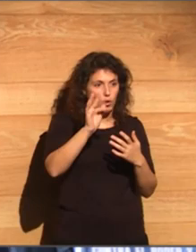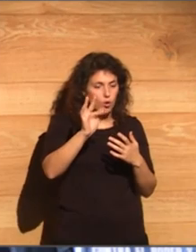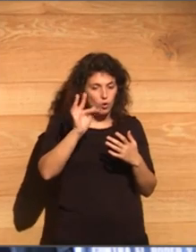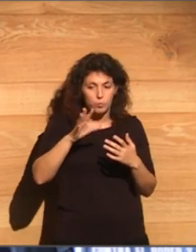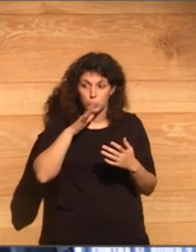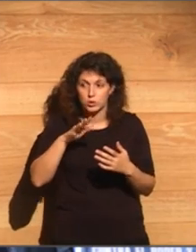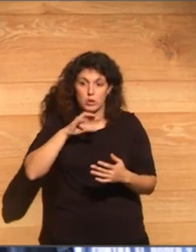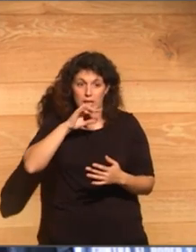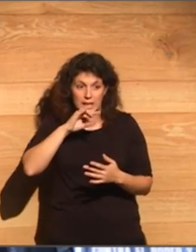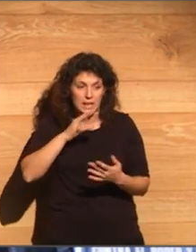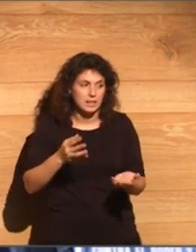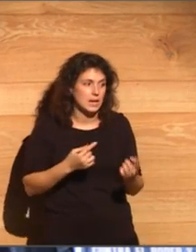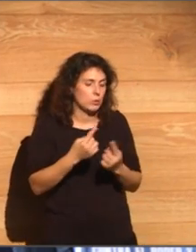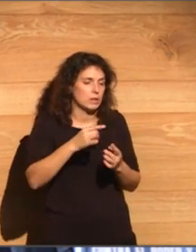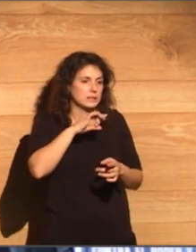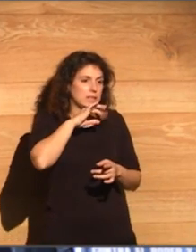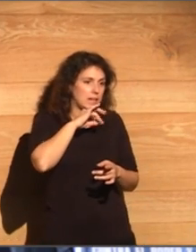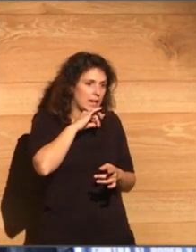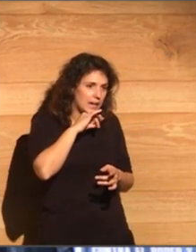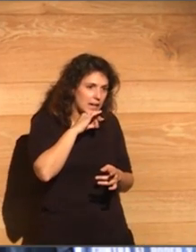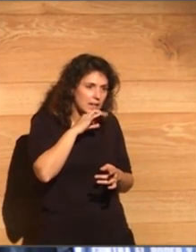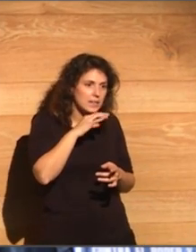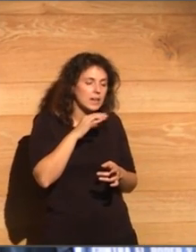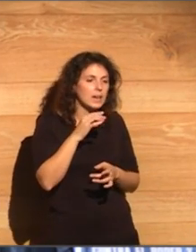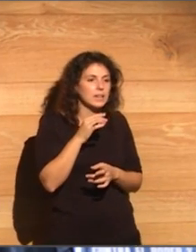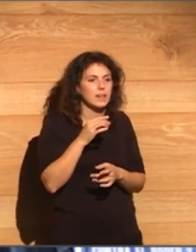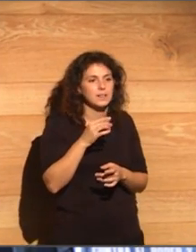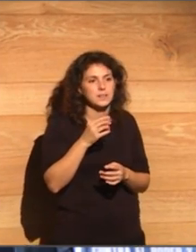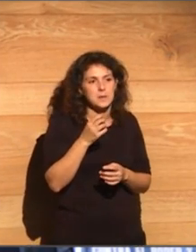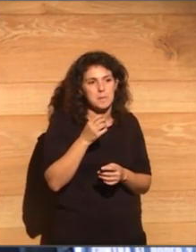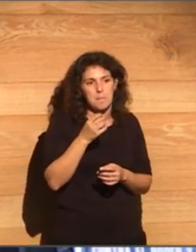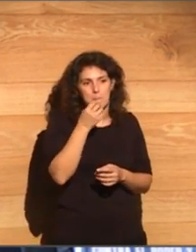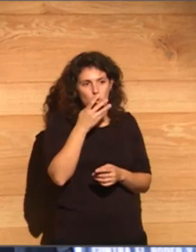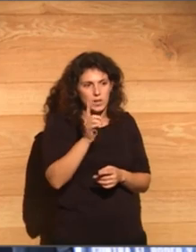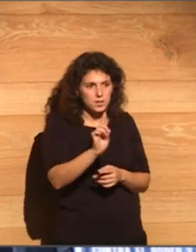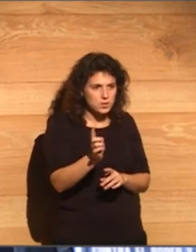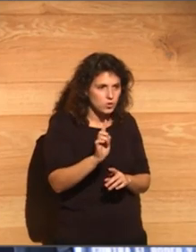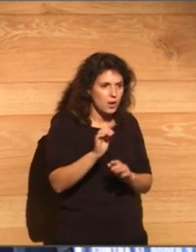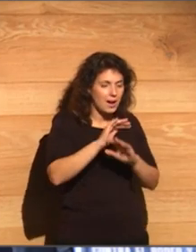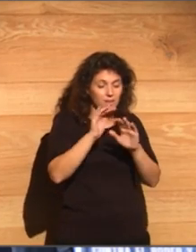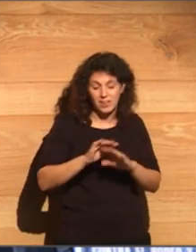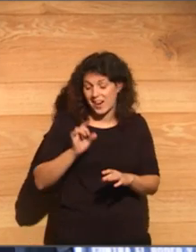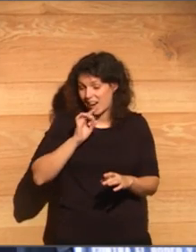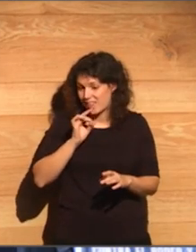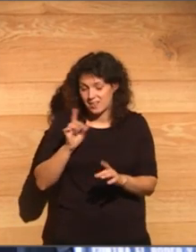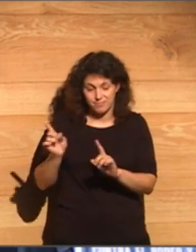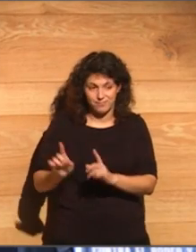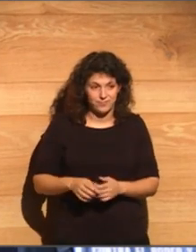más, muchas veces son gracias nuevamente muy escatológicas, que no acaban de ser graciosas del todo,